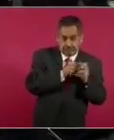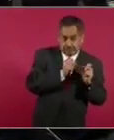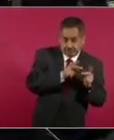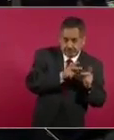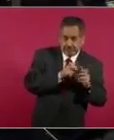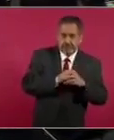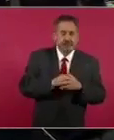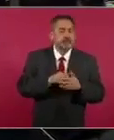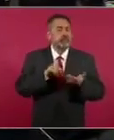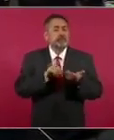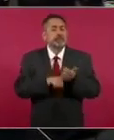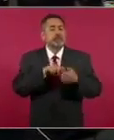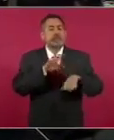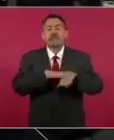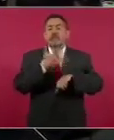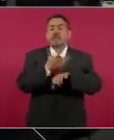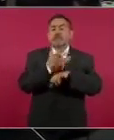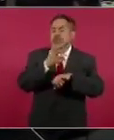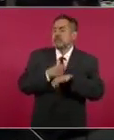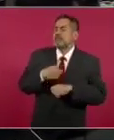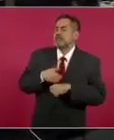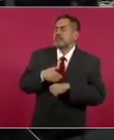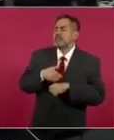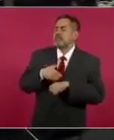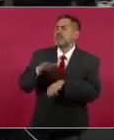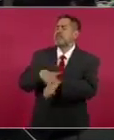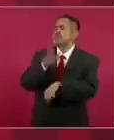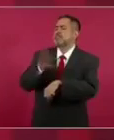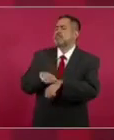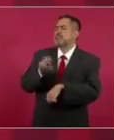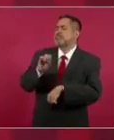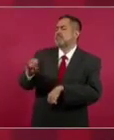con el visto bueno de Estados Unidos